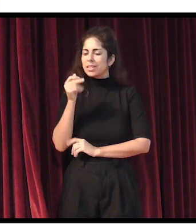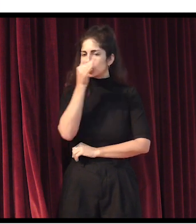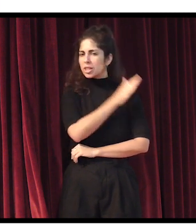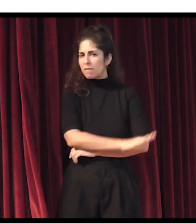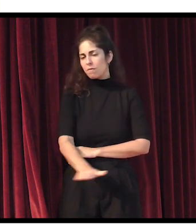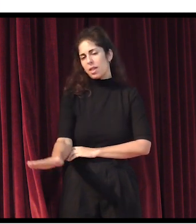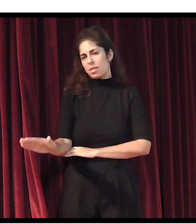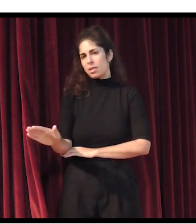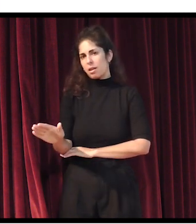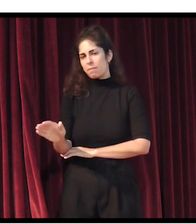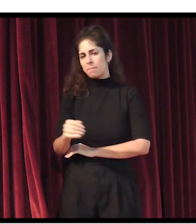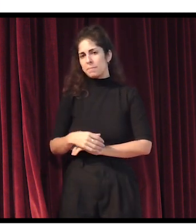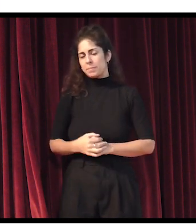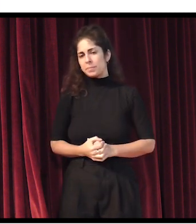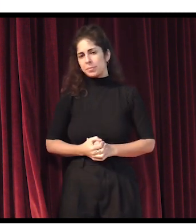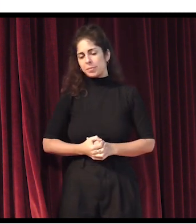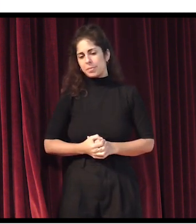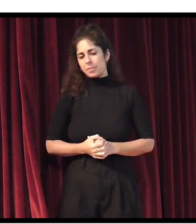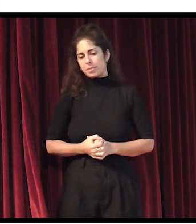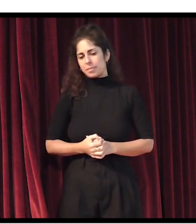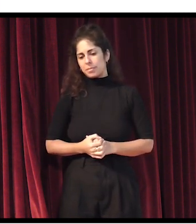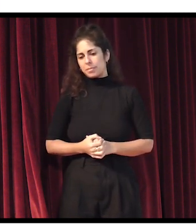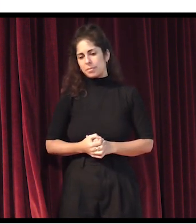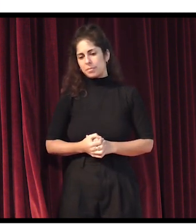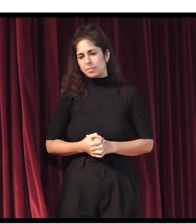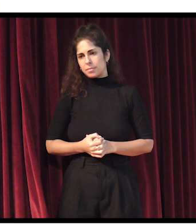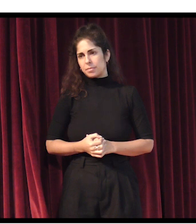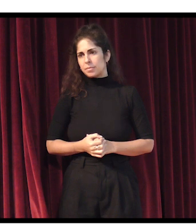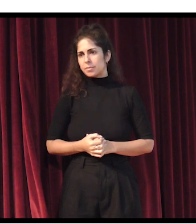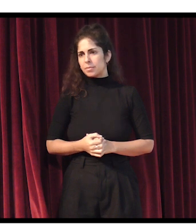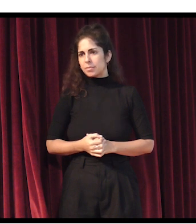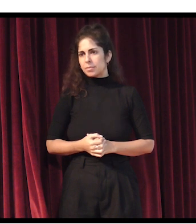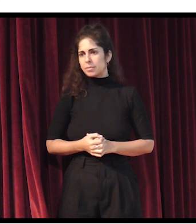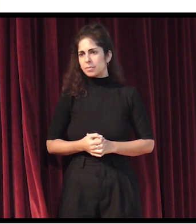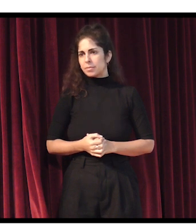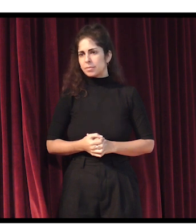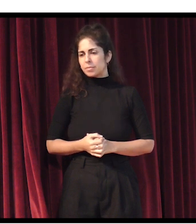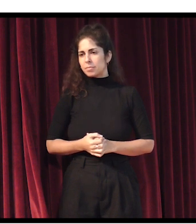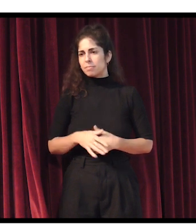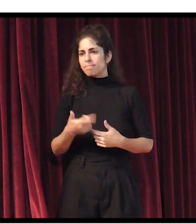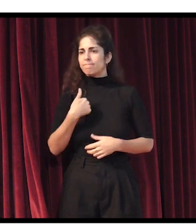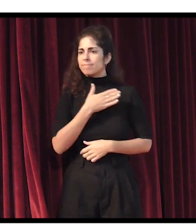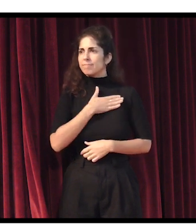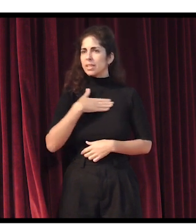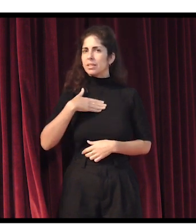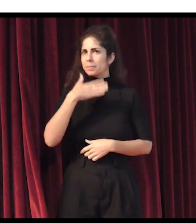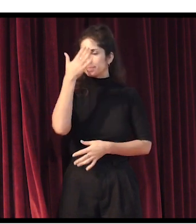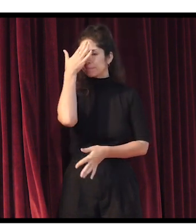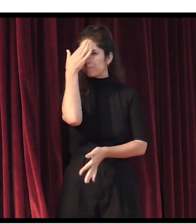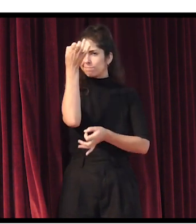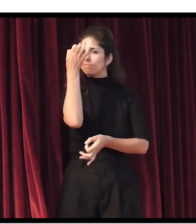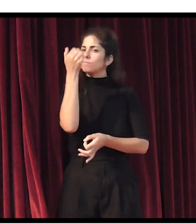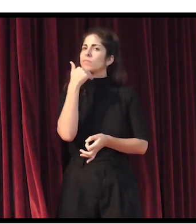infancia y a la infancia movimiento. Quería hacer una puntualización que creo